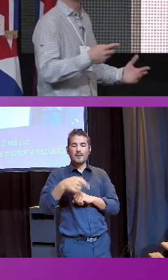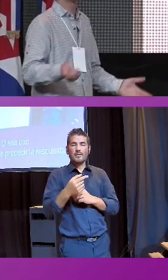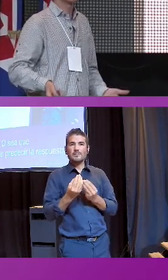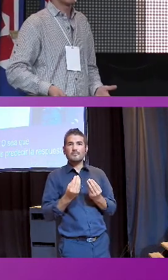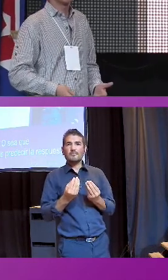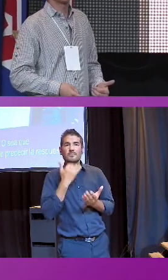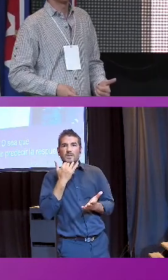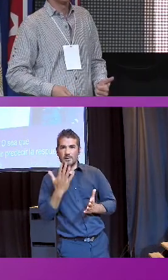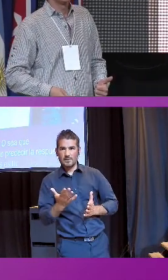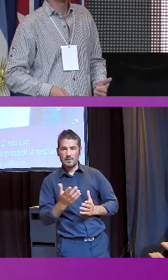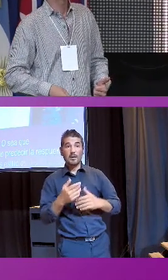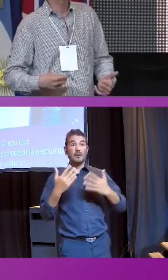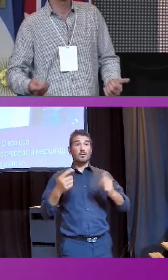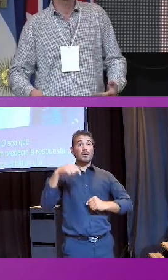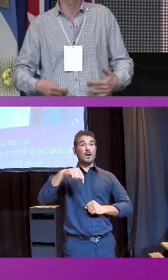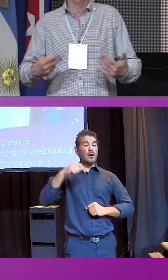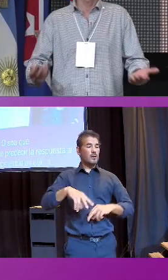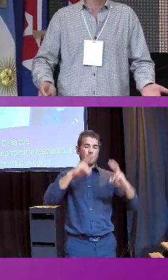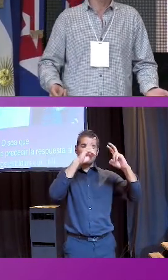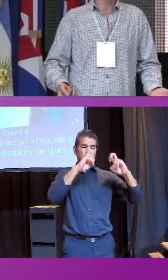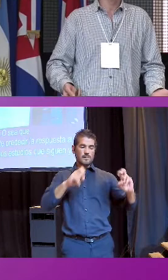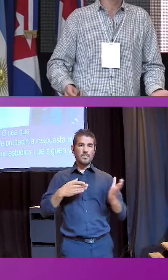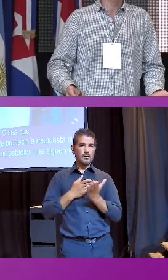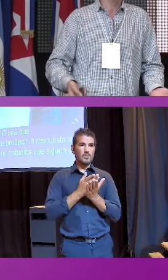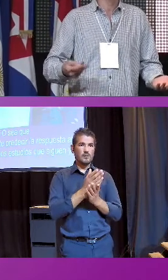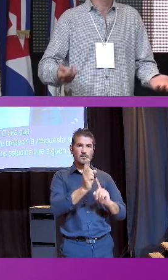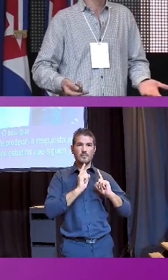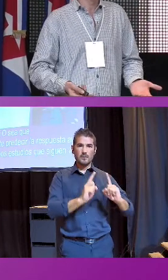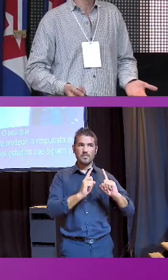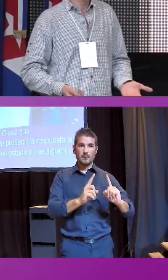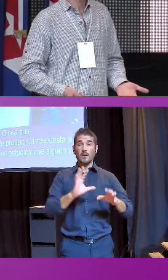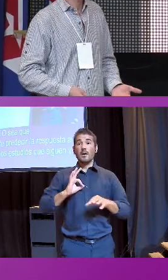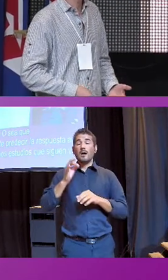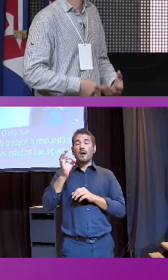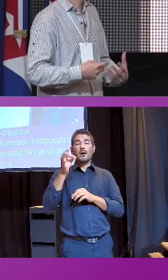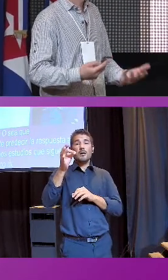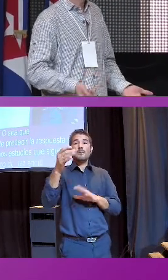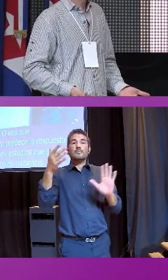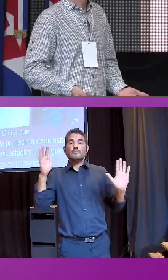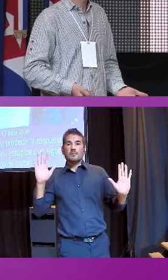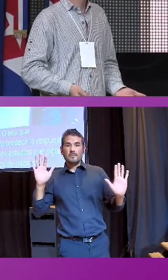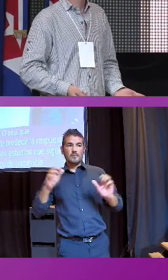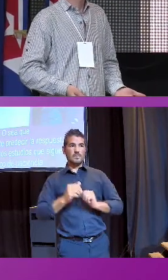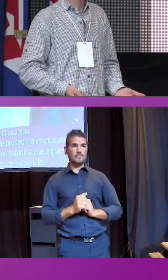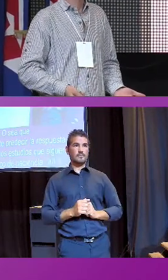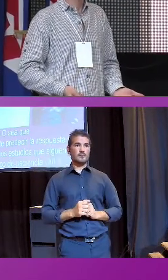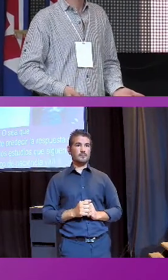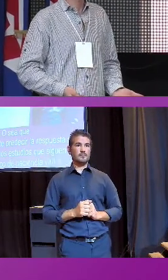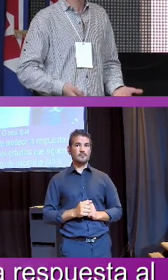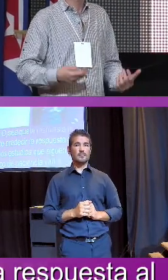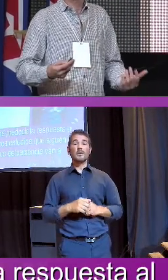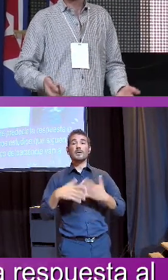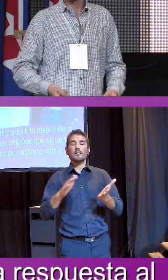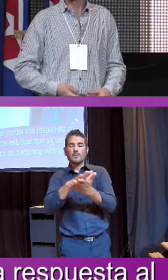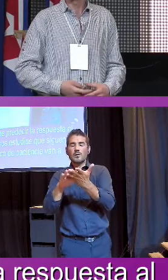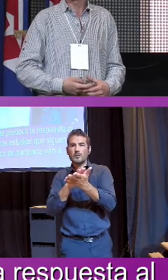por hoy hay muchos estudios que siguen y que en muy pocos años, con un poco de paciencia, vamos a tener resultados